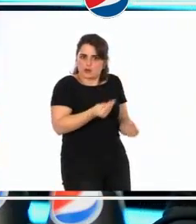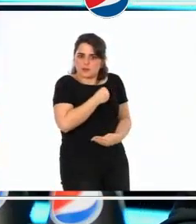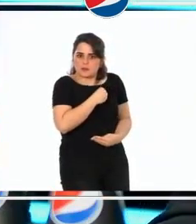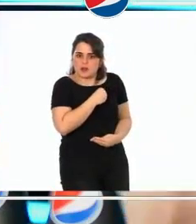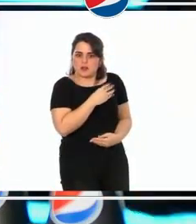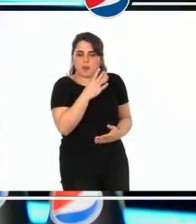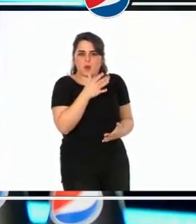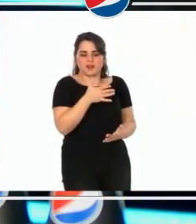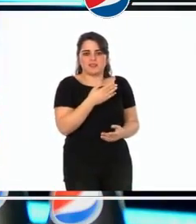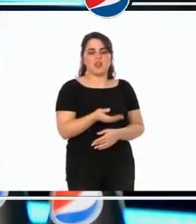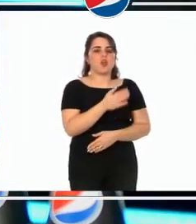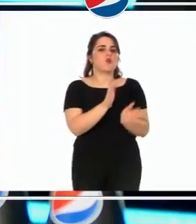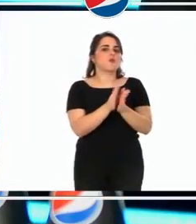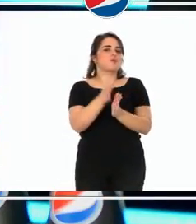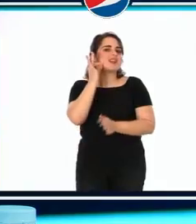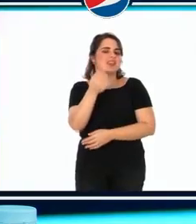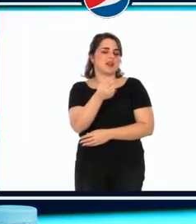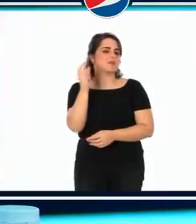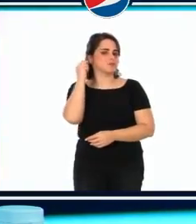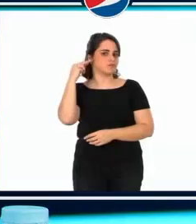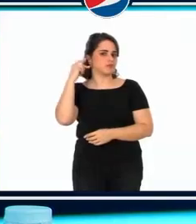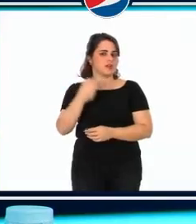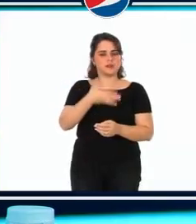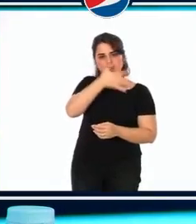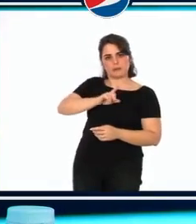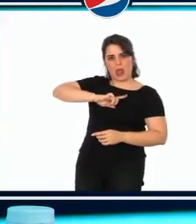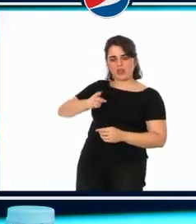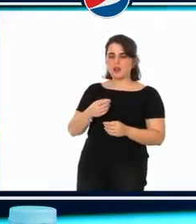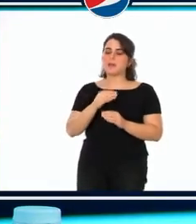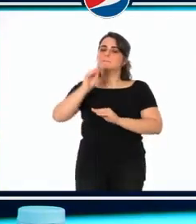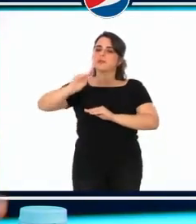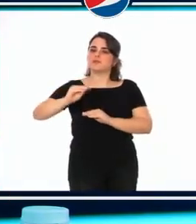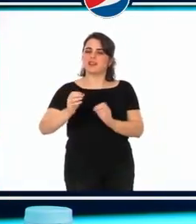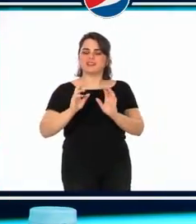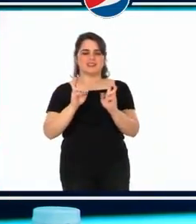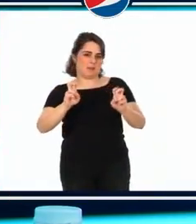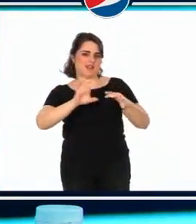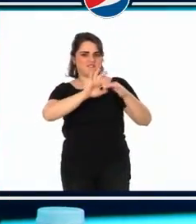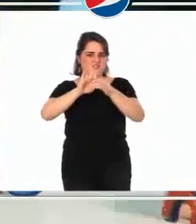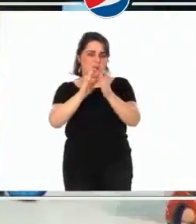por el pinganillo y no lo he escuchado. Claro, la típica pregunta, ¿no? Que hay para introducir a un patrocinador.